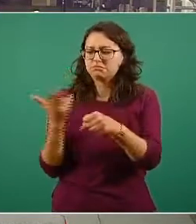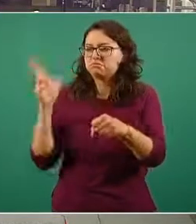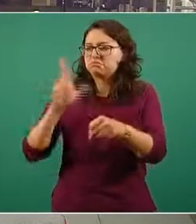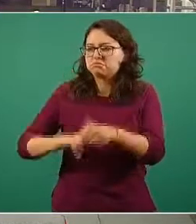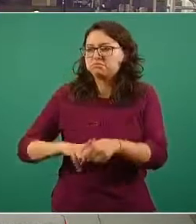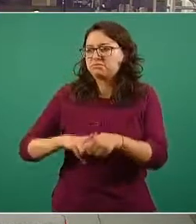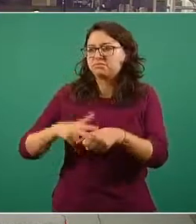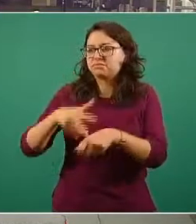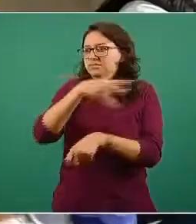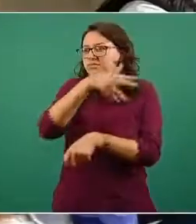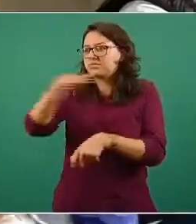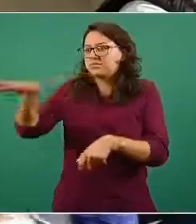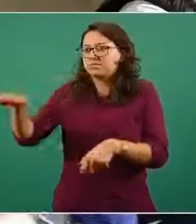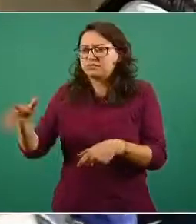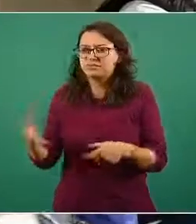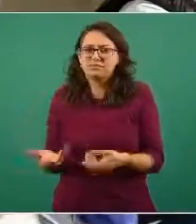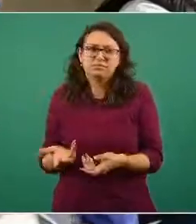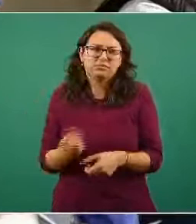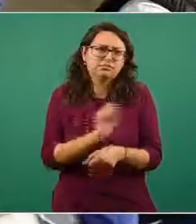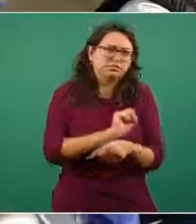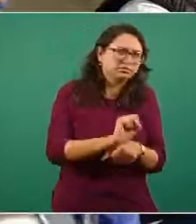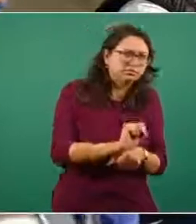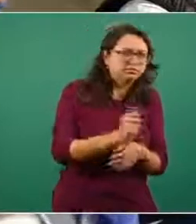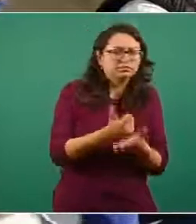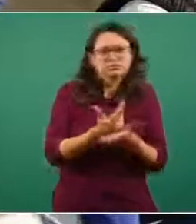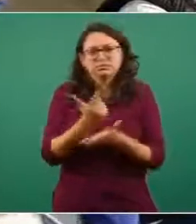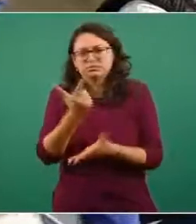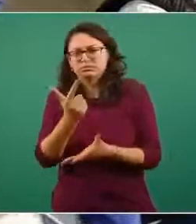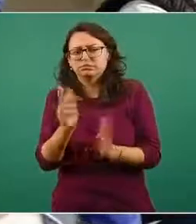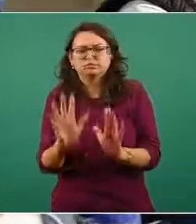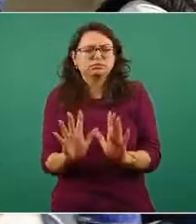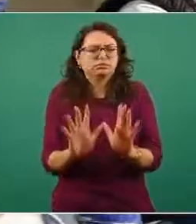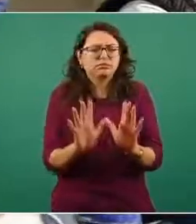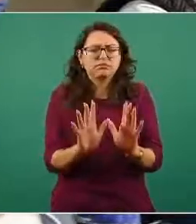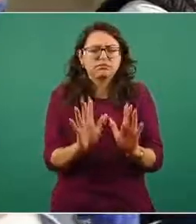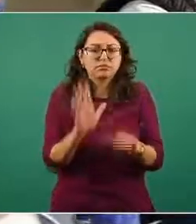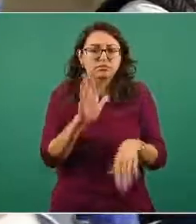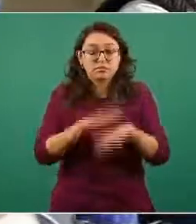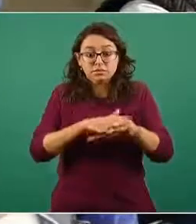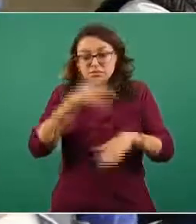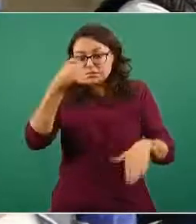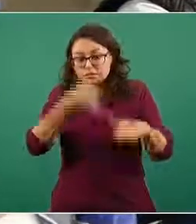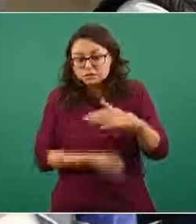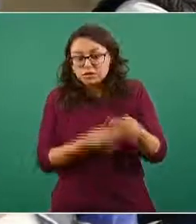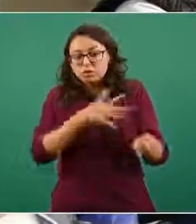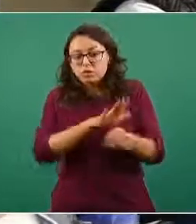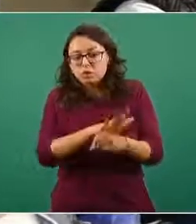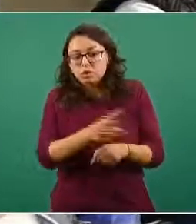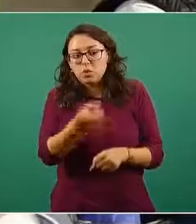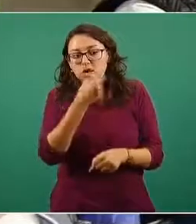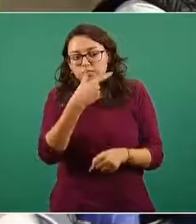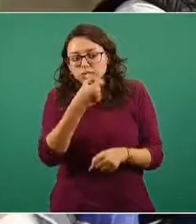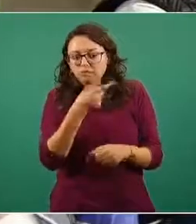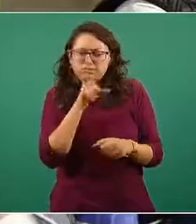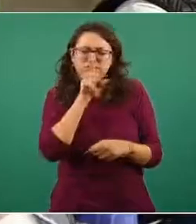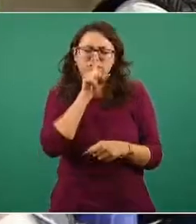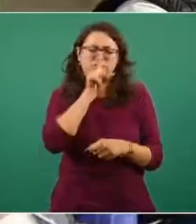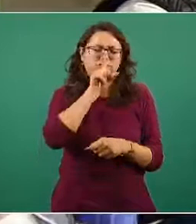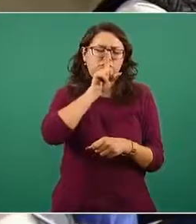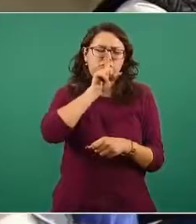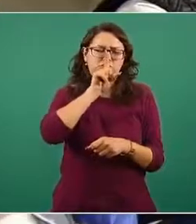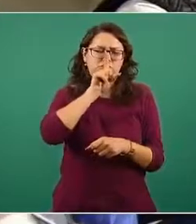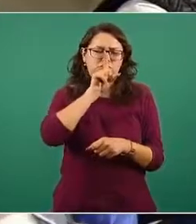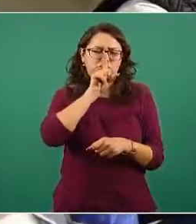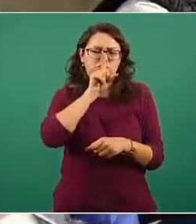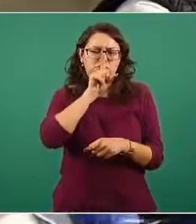que los ciudadanos están delicados, leves, no sé, sin entrar en detalles de los medicamentos que se le han dado, que por supuesto